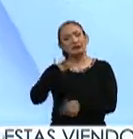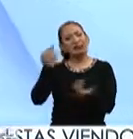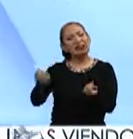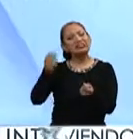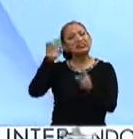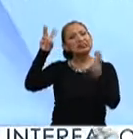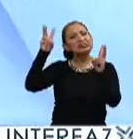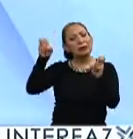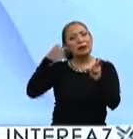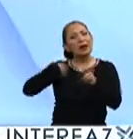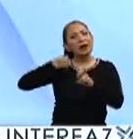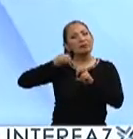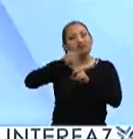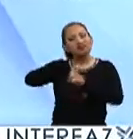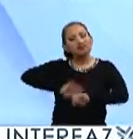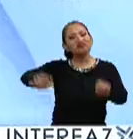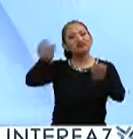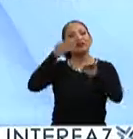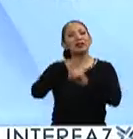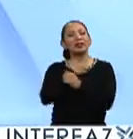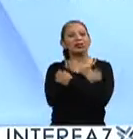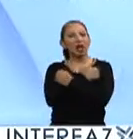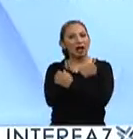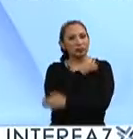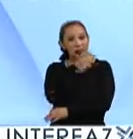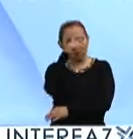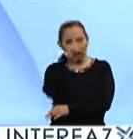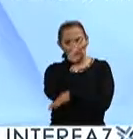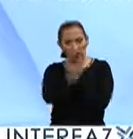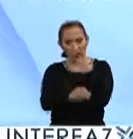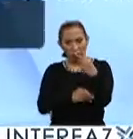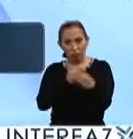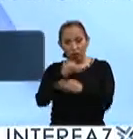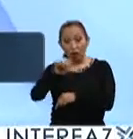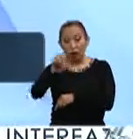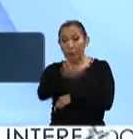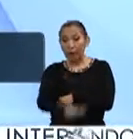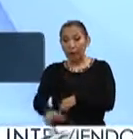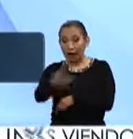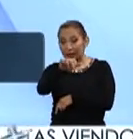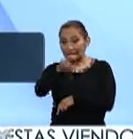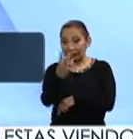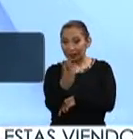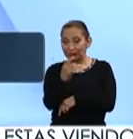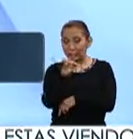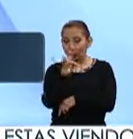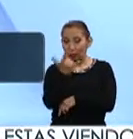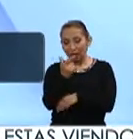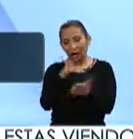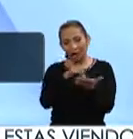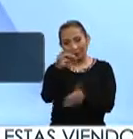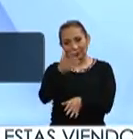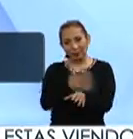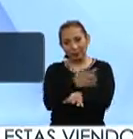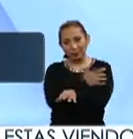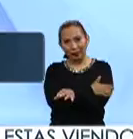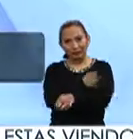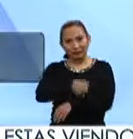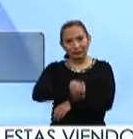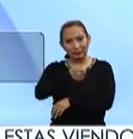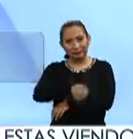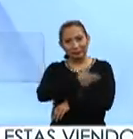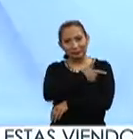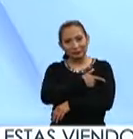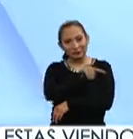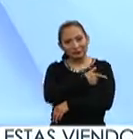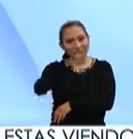profundiza la información en temas educativos de México y de todo el mundo. Hoy es martes 3 de julio. Gracias por acompañarnos. Saludamos con